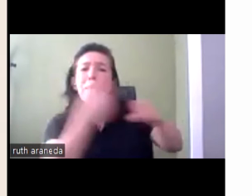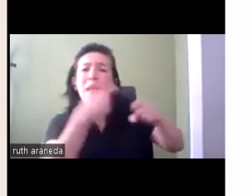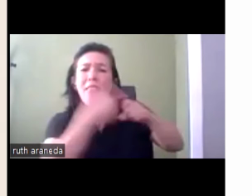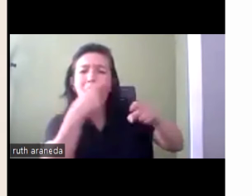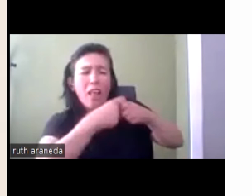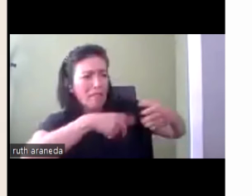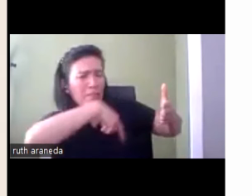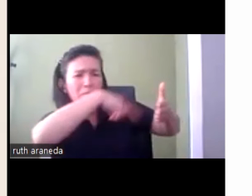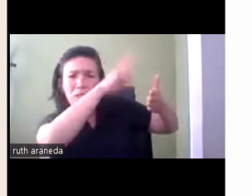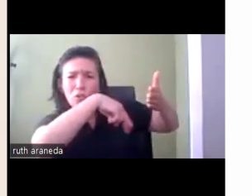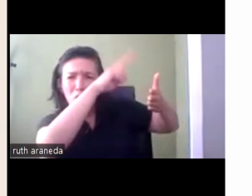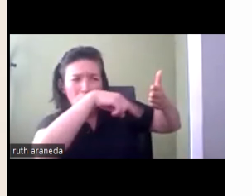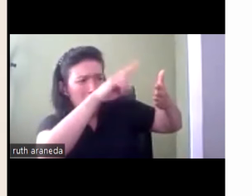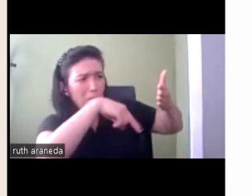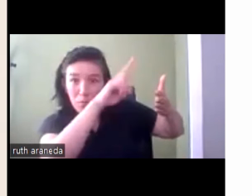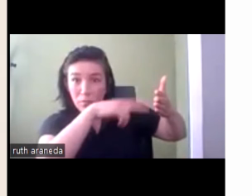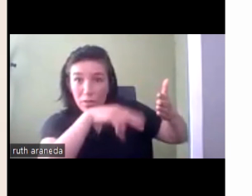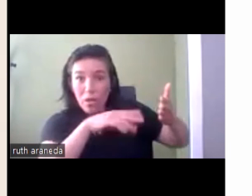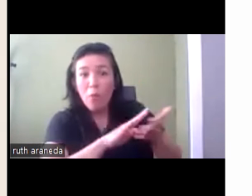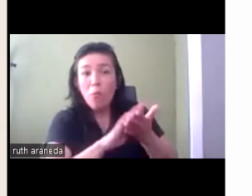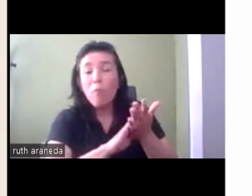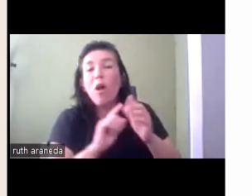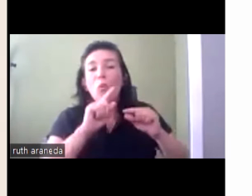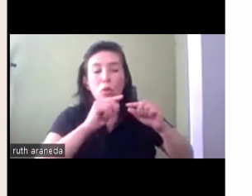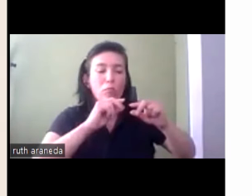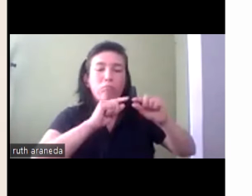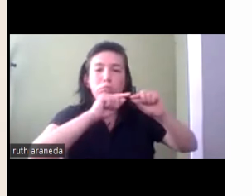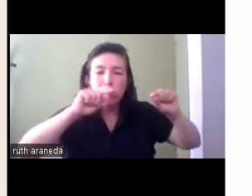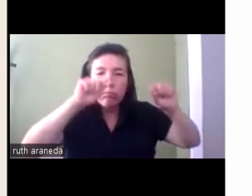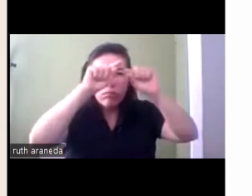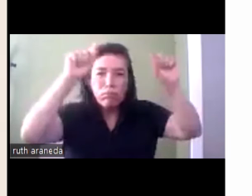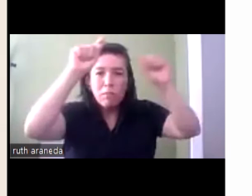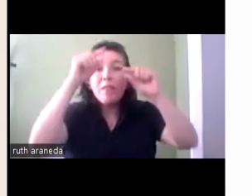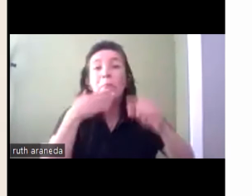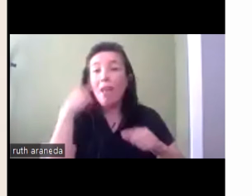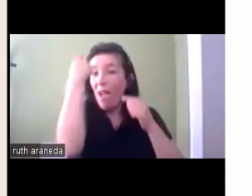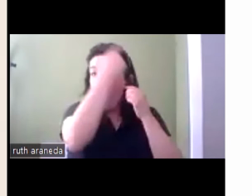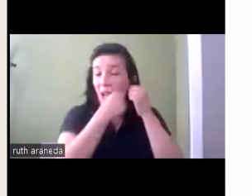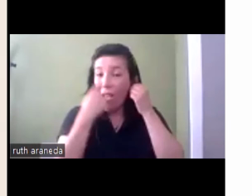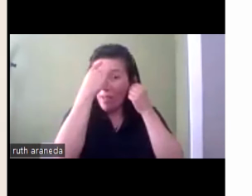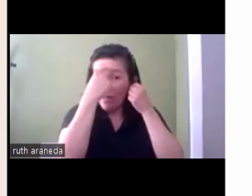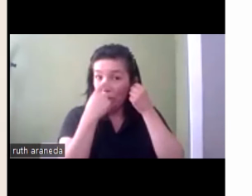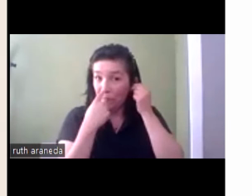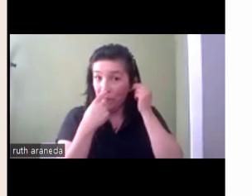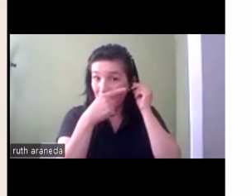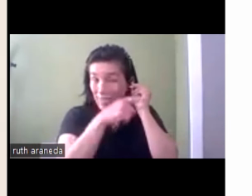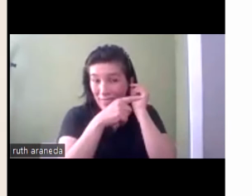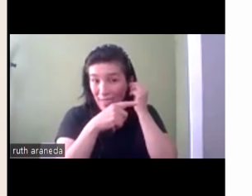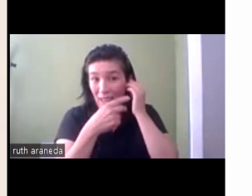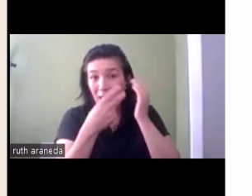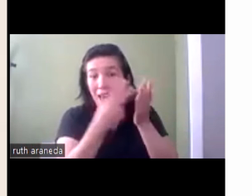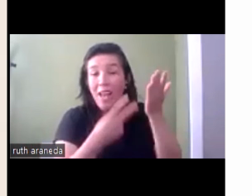desarrollando patrones de simetría como el escalerado greca y representaciones de rostros. Este arte rupestre se ubica en